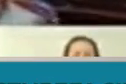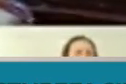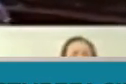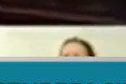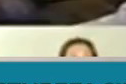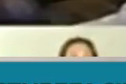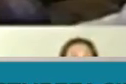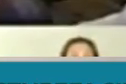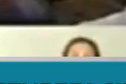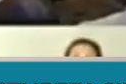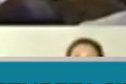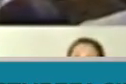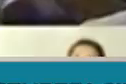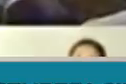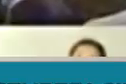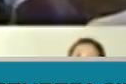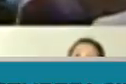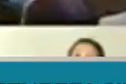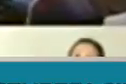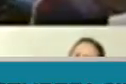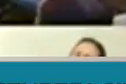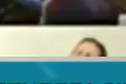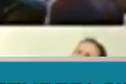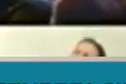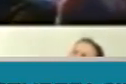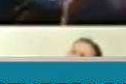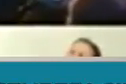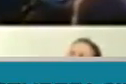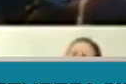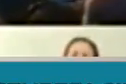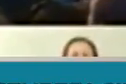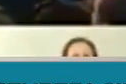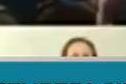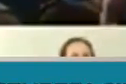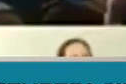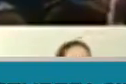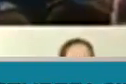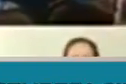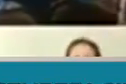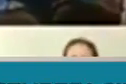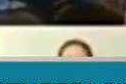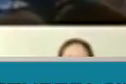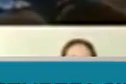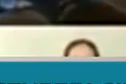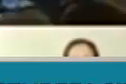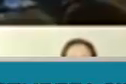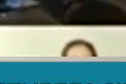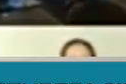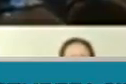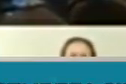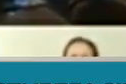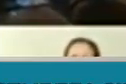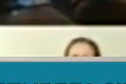el presidente Mauricio Macri va a recibir al titular de la Comisión de Reforma y Actualización del Código Penal, estamos haciendo referencia a Mariano